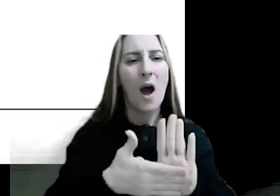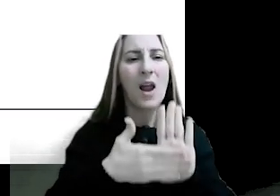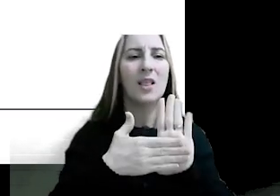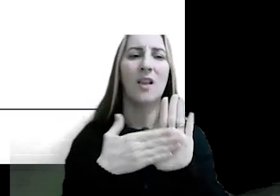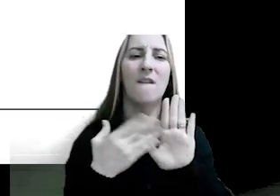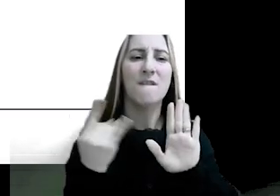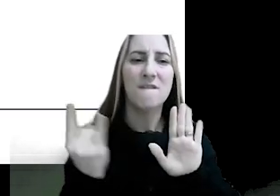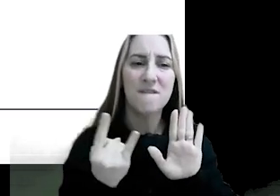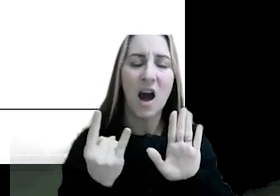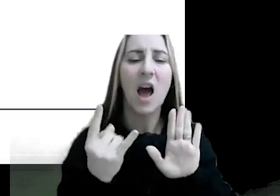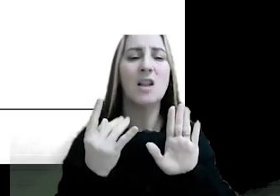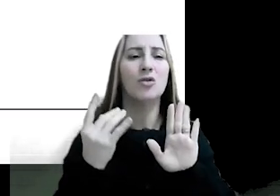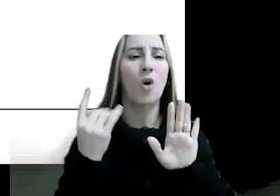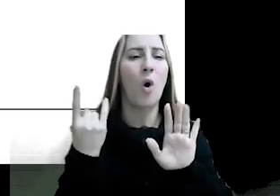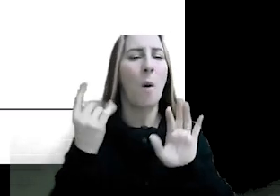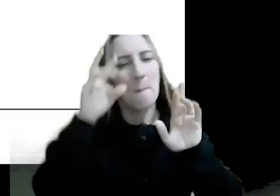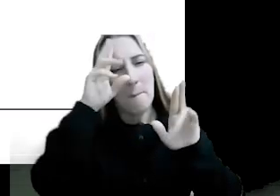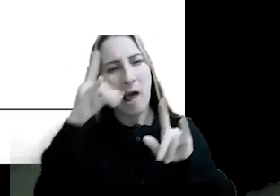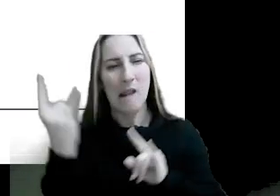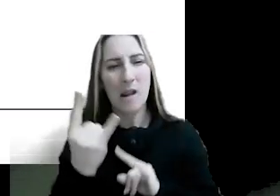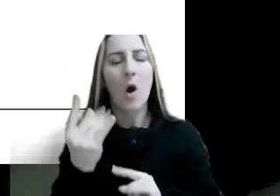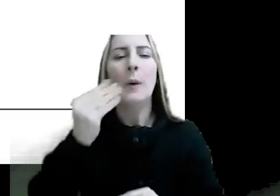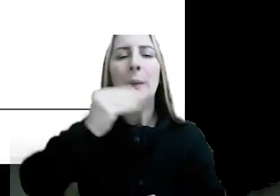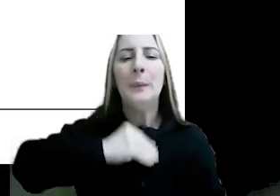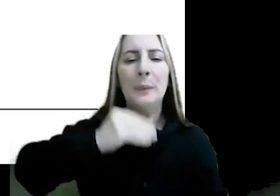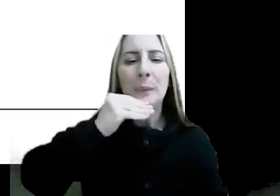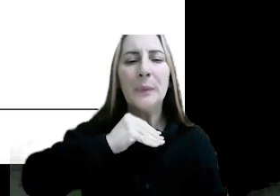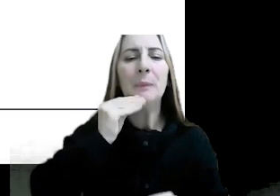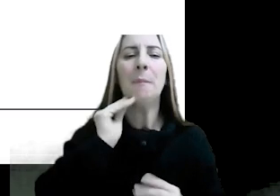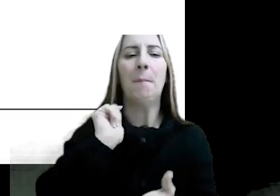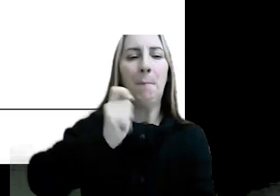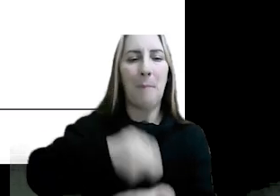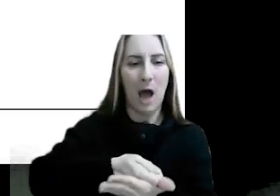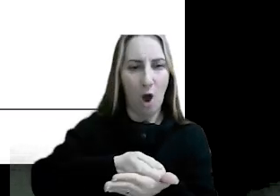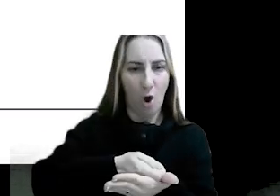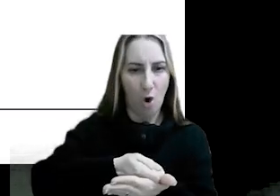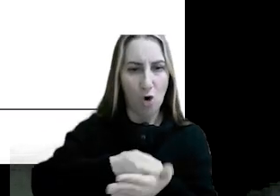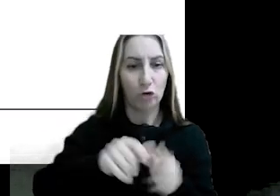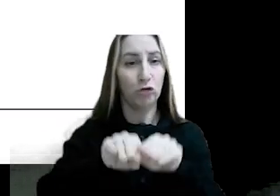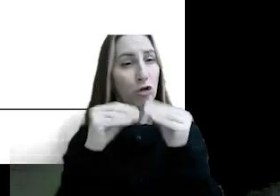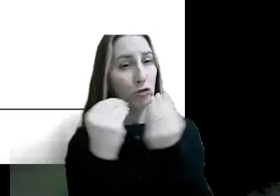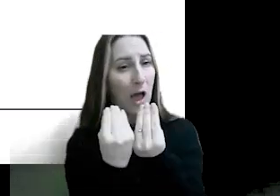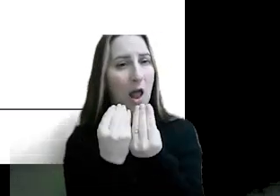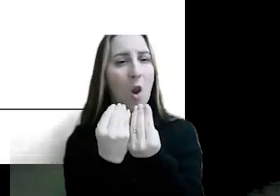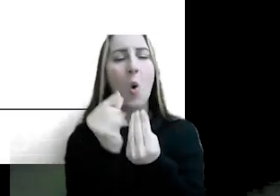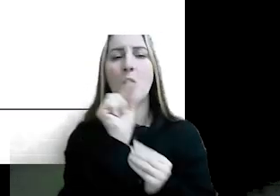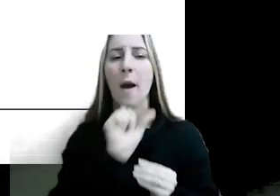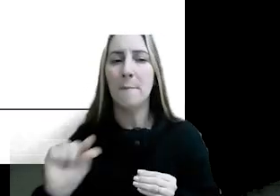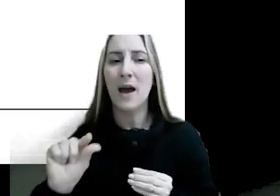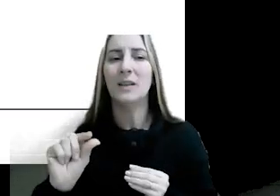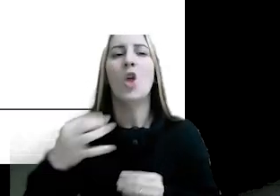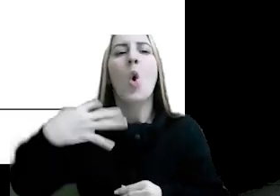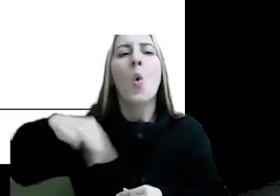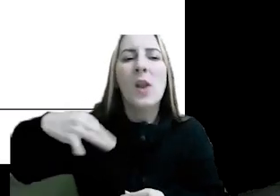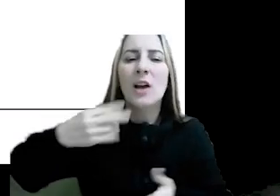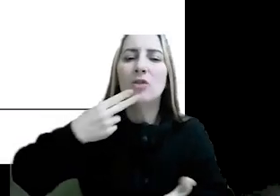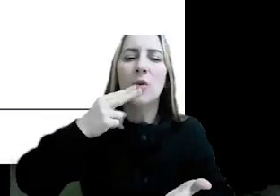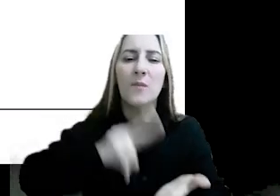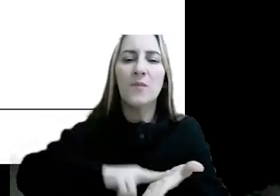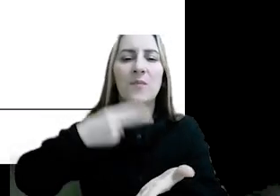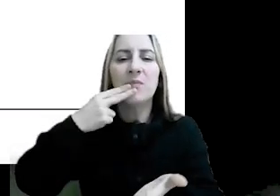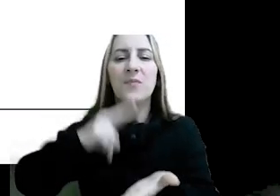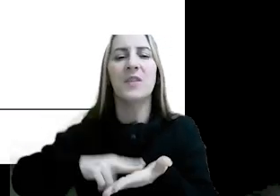ardid o engaño simulare el pago total o parcial de obligaciones tributarias o de los recursos de la seguridad